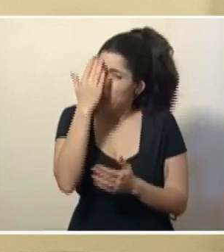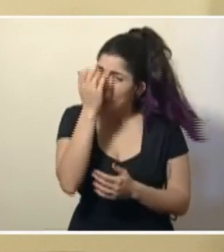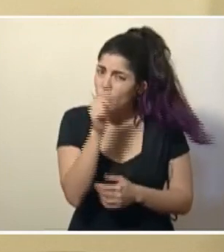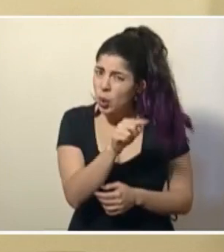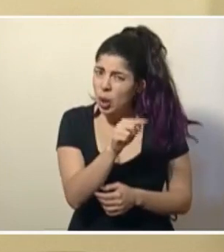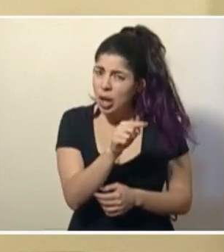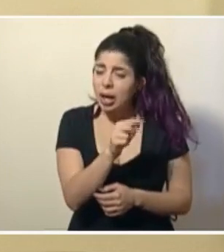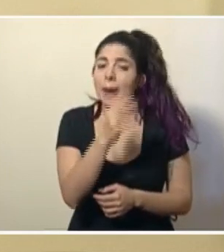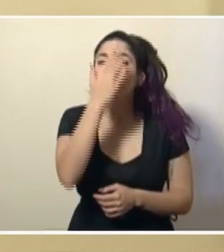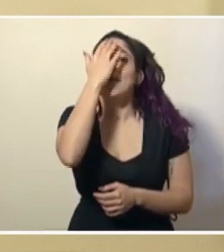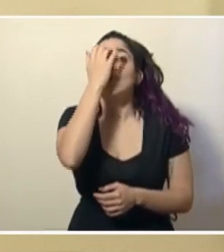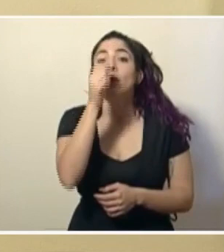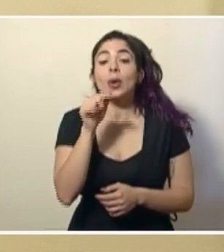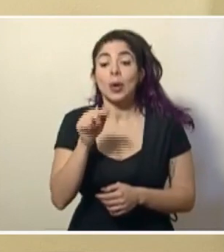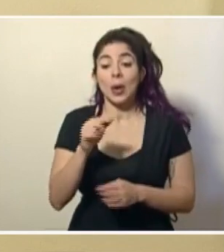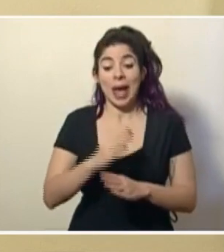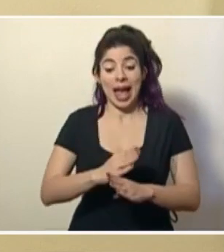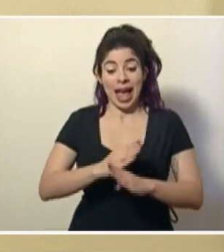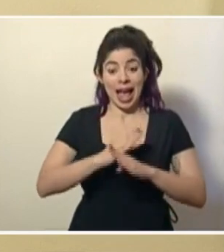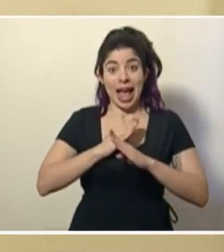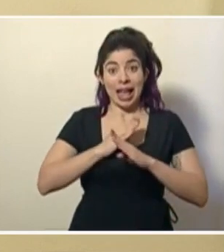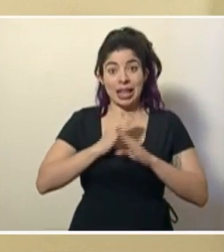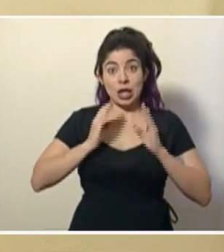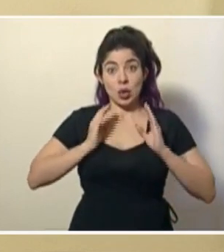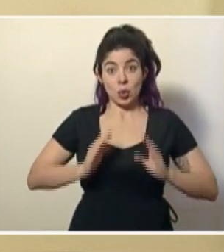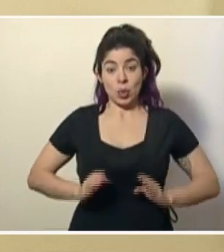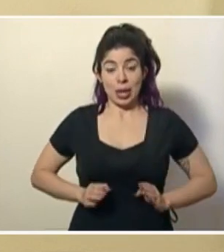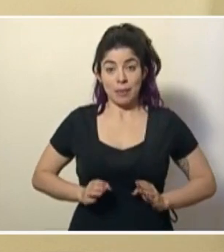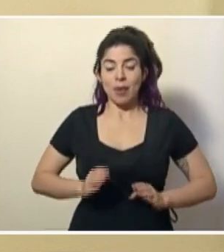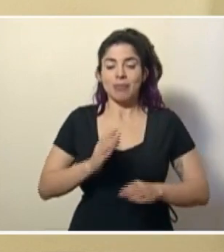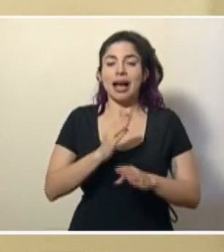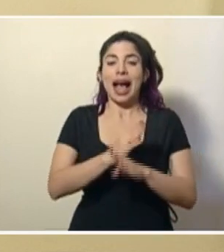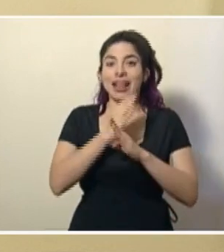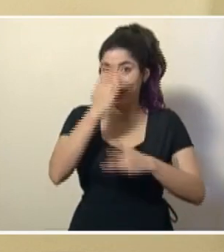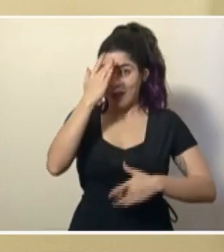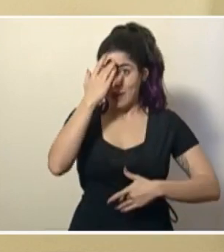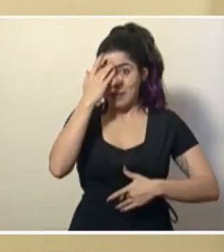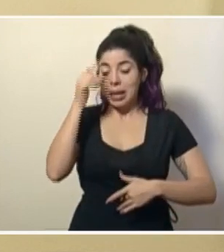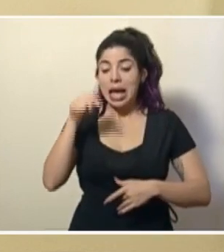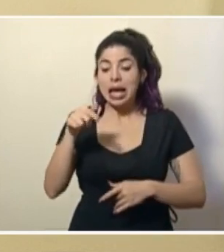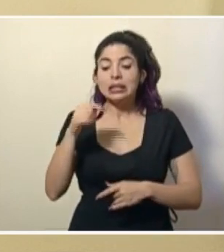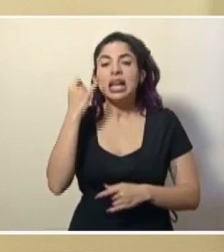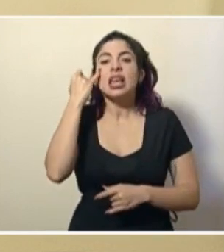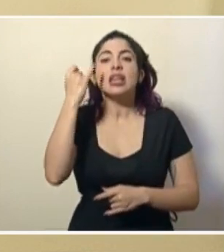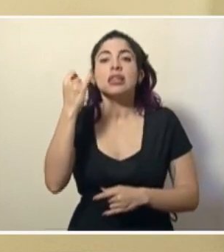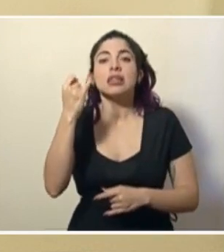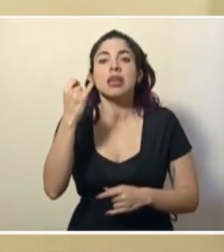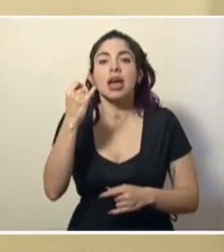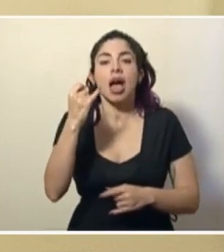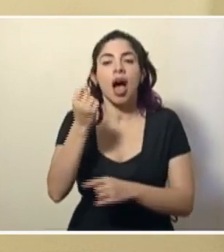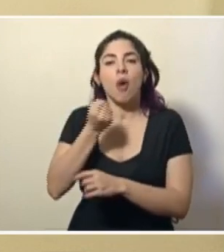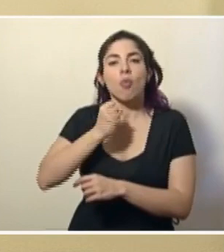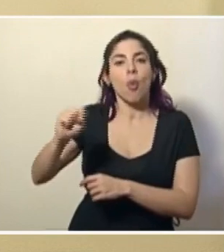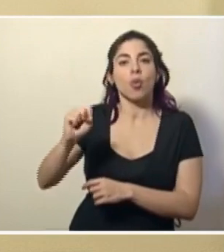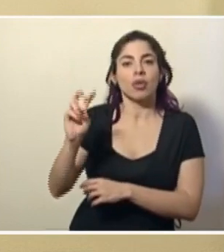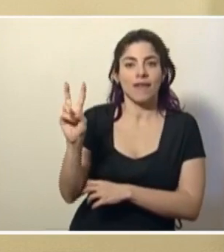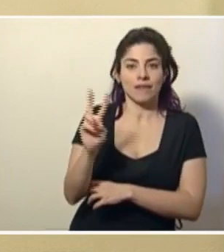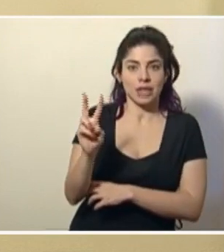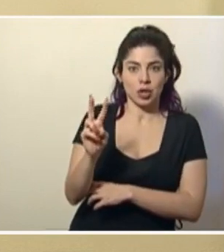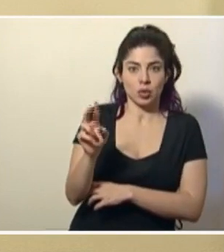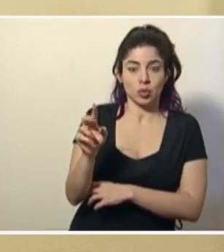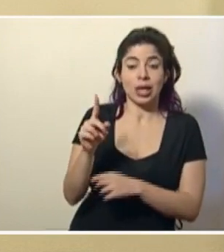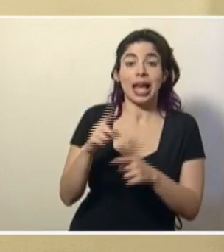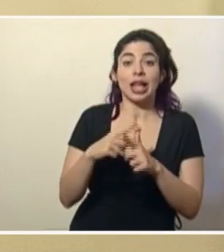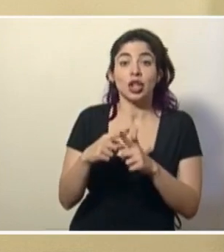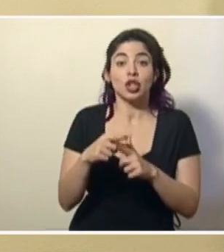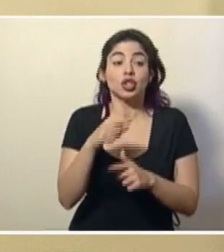reciente ingreso? Porque estos son anticuerpos que están diseñados para neutralizar el virus. Entonces, la idea